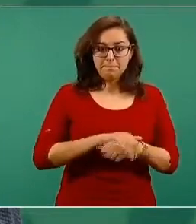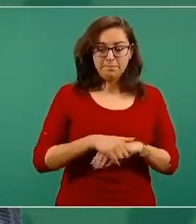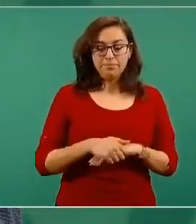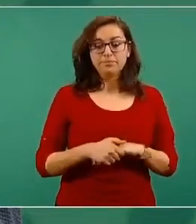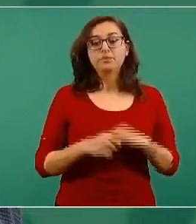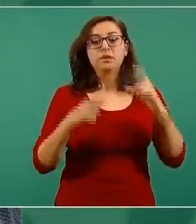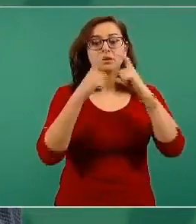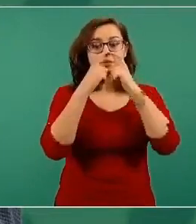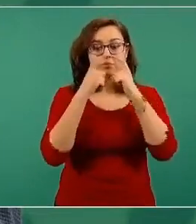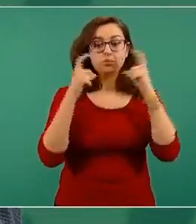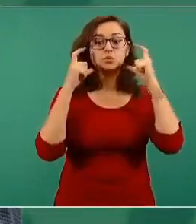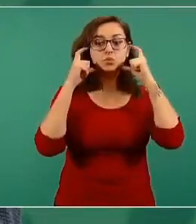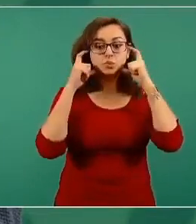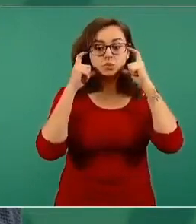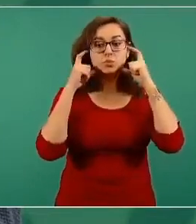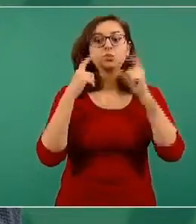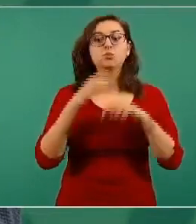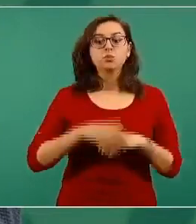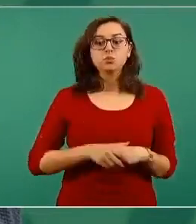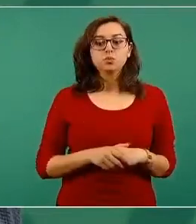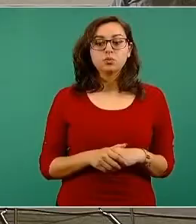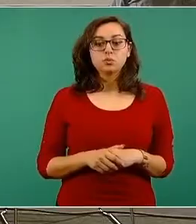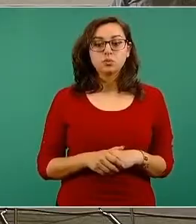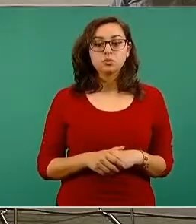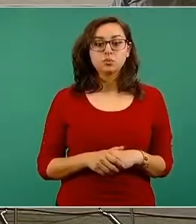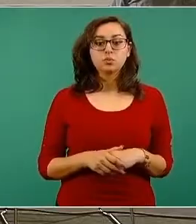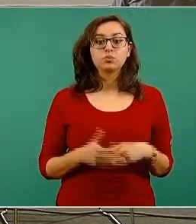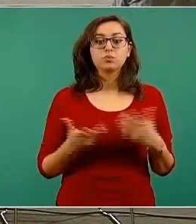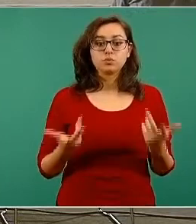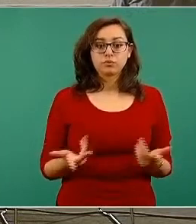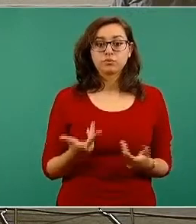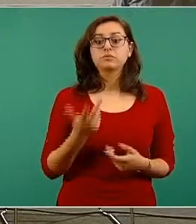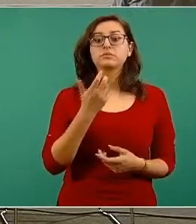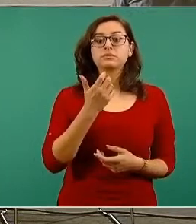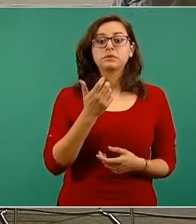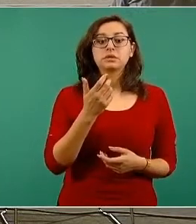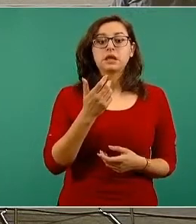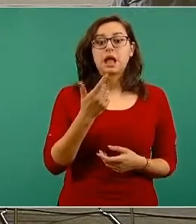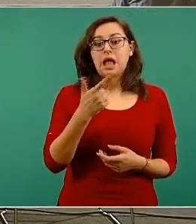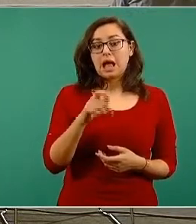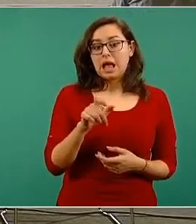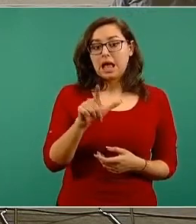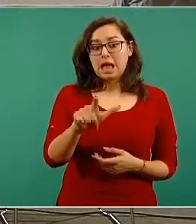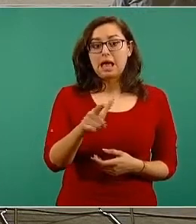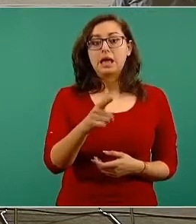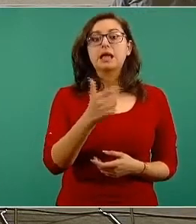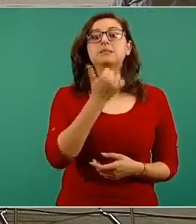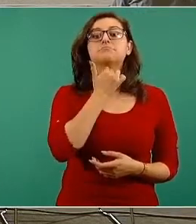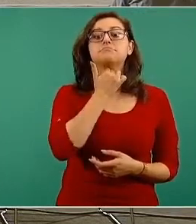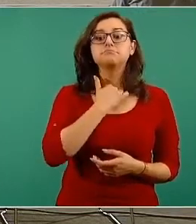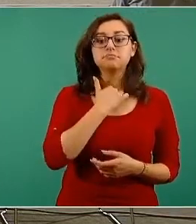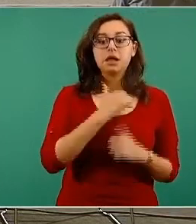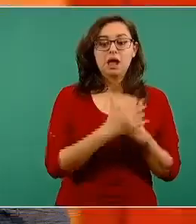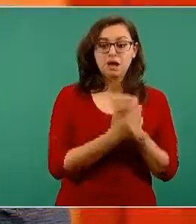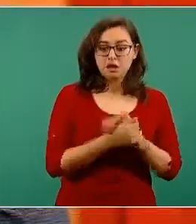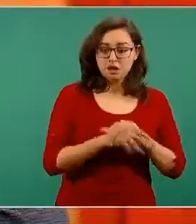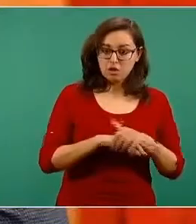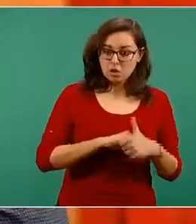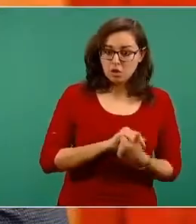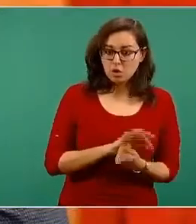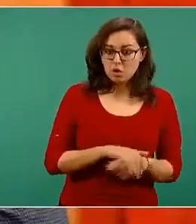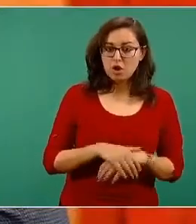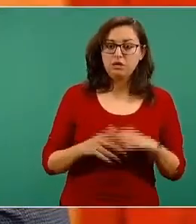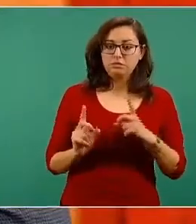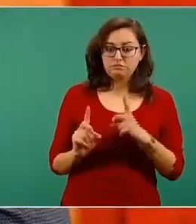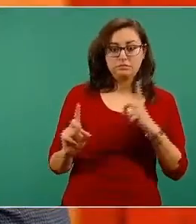el uso de cubreboca, que tengamos el alcohol gel en caso de que no podamos lavarnos la mano con agua y jabón, que tengamos la